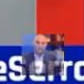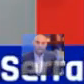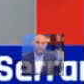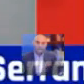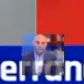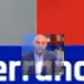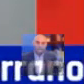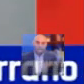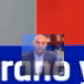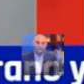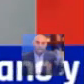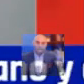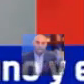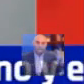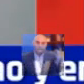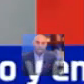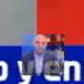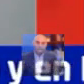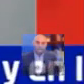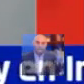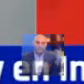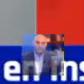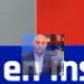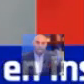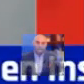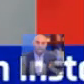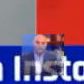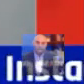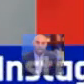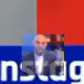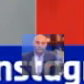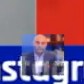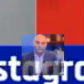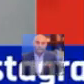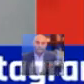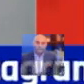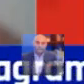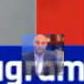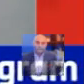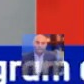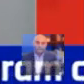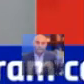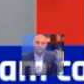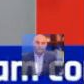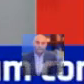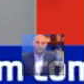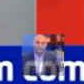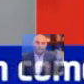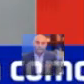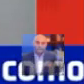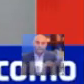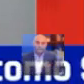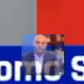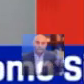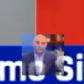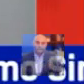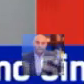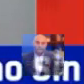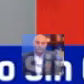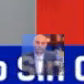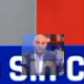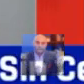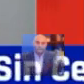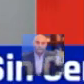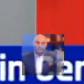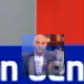la Plata, en fin. Es importante que nos demos cuenta, las mexicanas y los mexicanos, que estamos